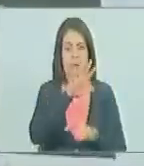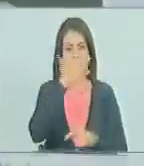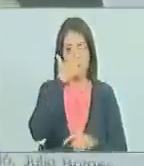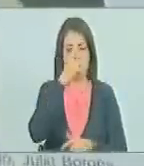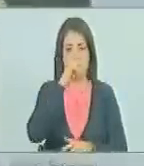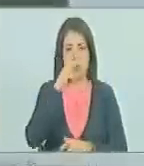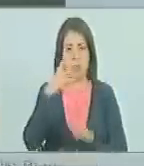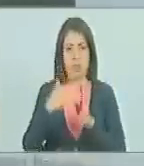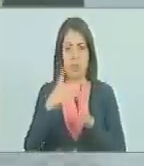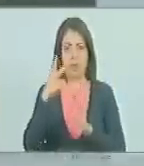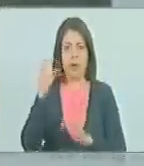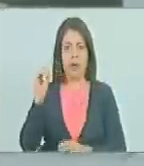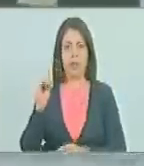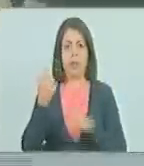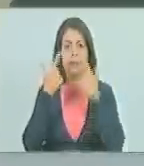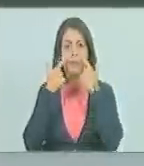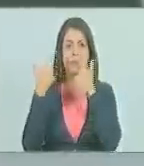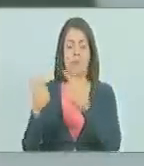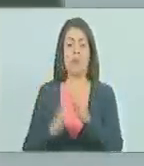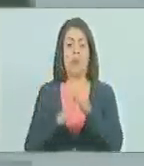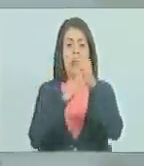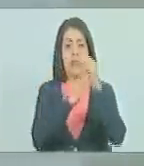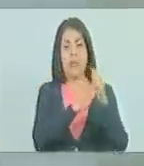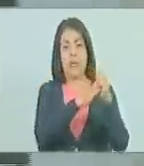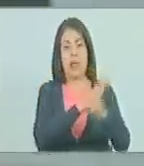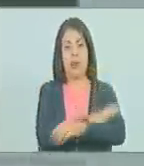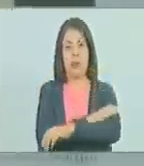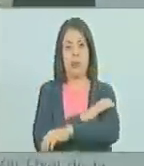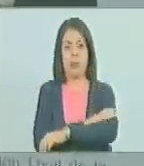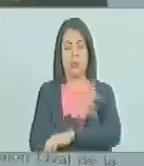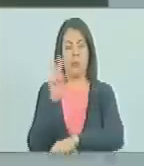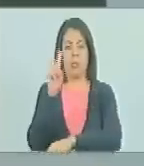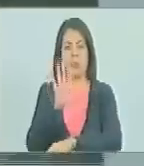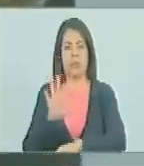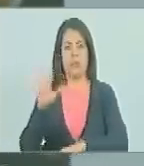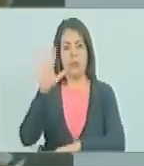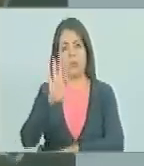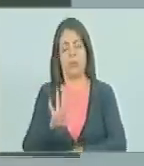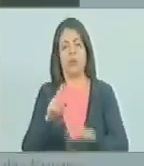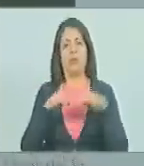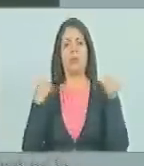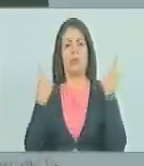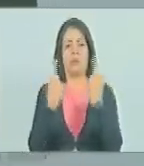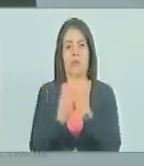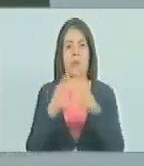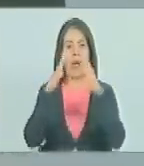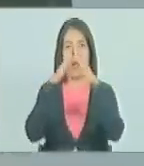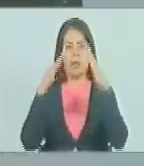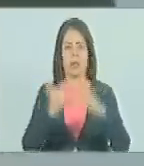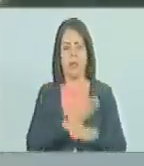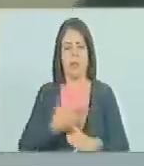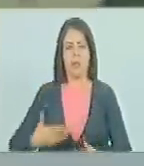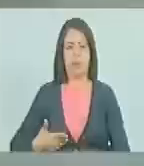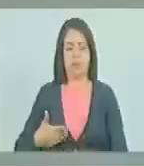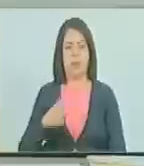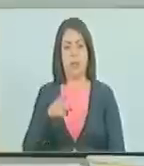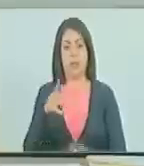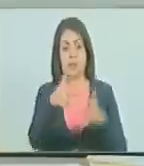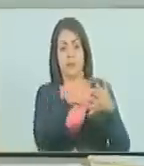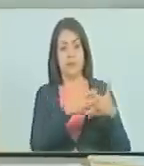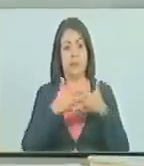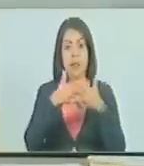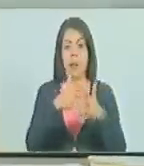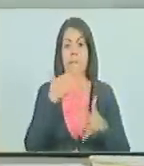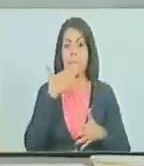febrero del 2020. Hay varios dirigentes de la oposición venezolana desde el Salón Oval de la Casa Blanca, donde